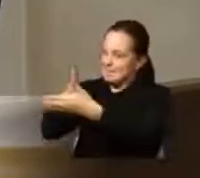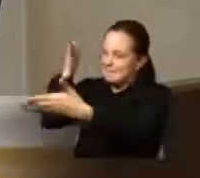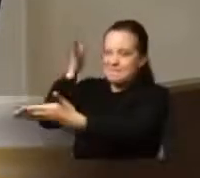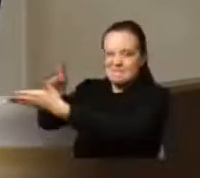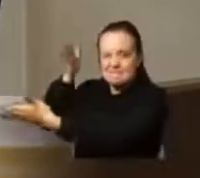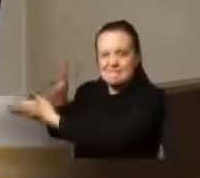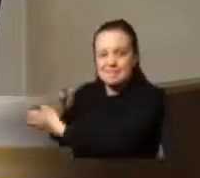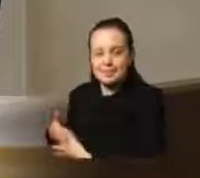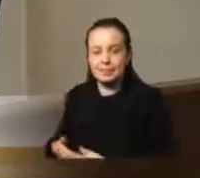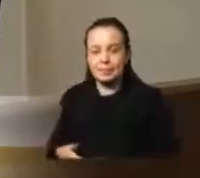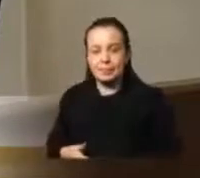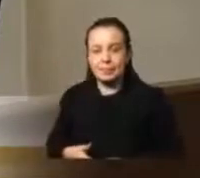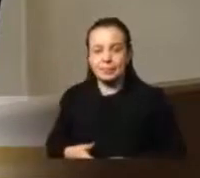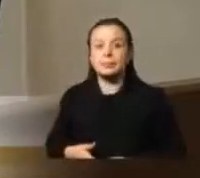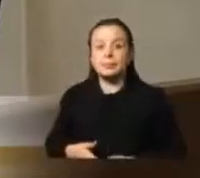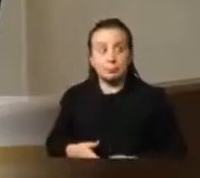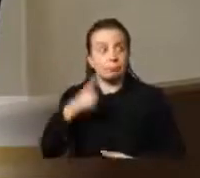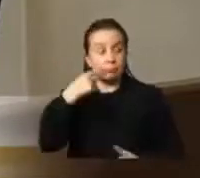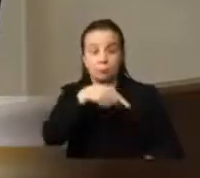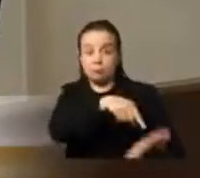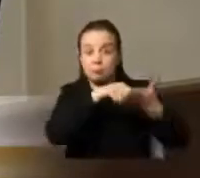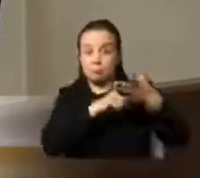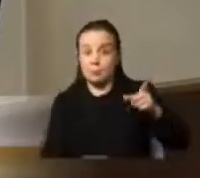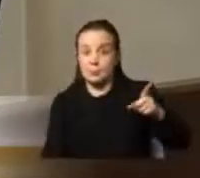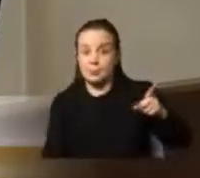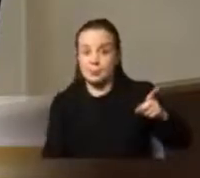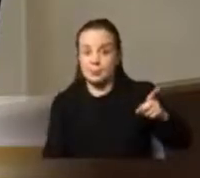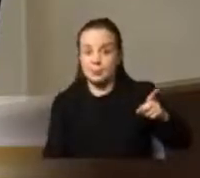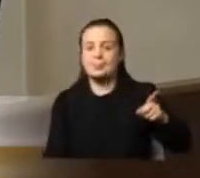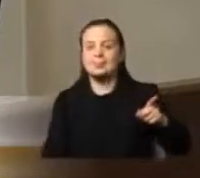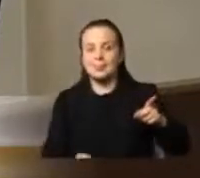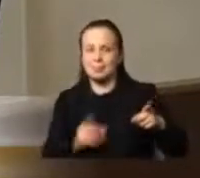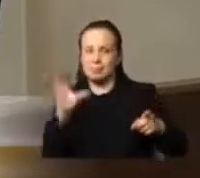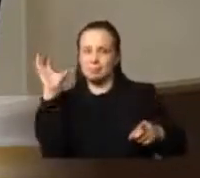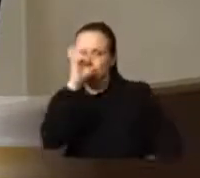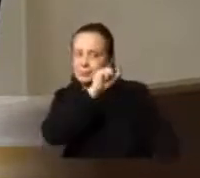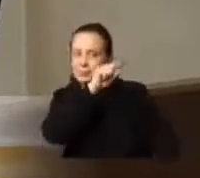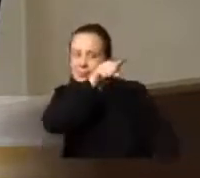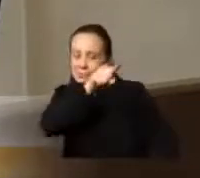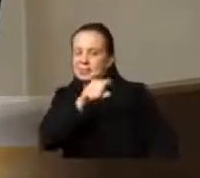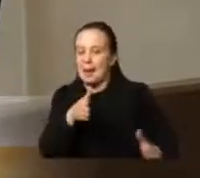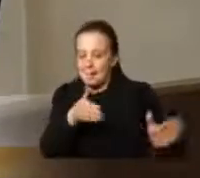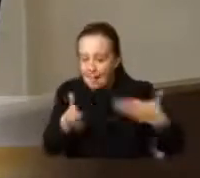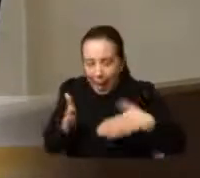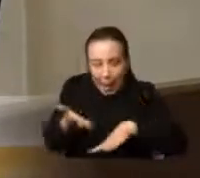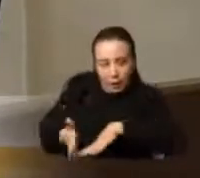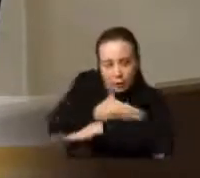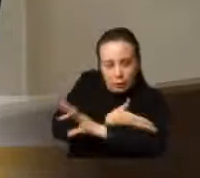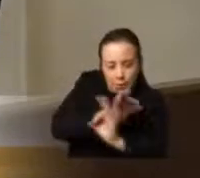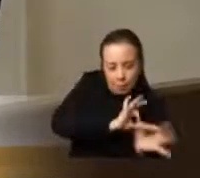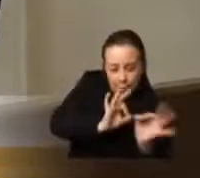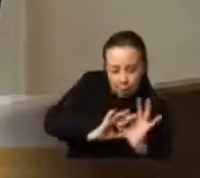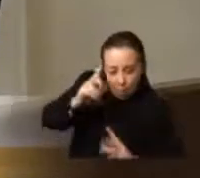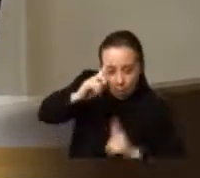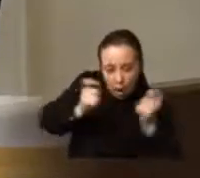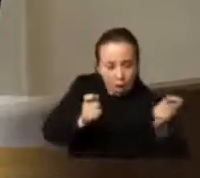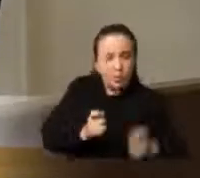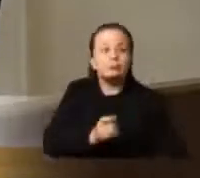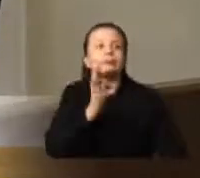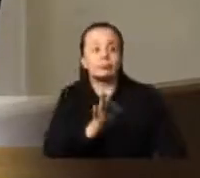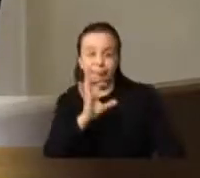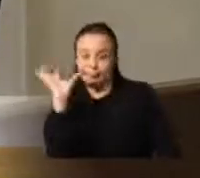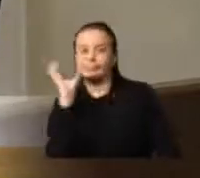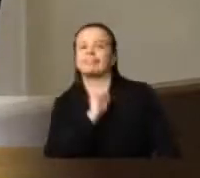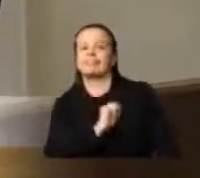porque allí se demuestra de que sí hay una sistematicidad y que tienen un carácter